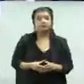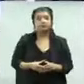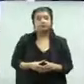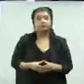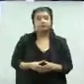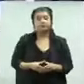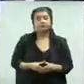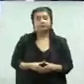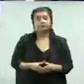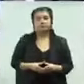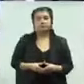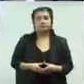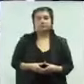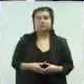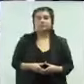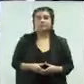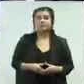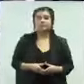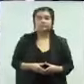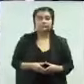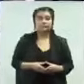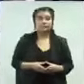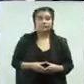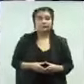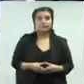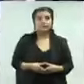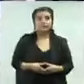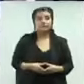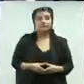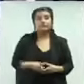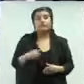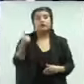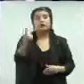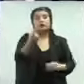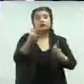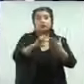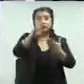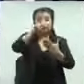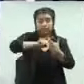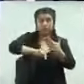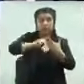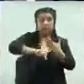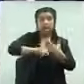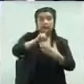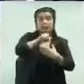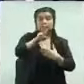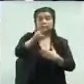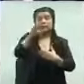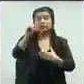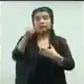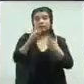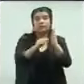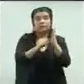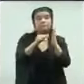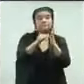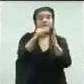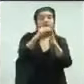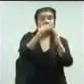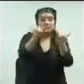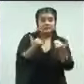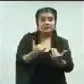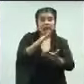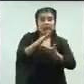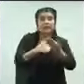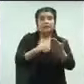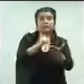Muchas gracias. Esto con respecto a todos los proyectos y los fondos, los 120 millones que se han aprobado